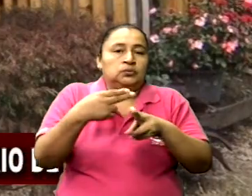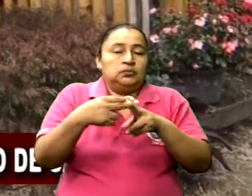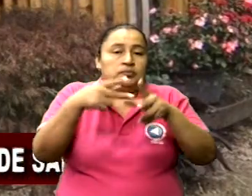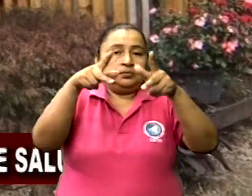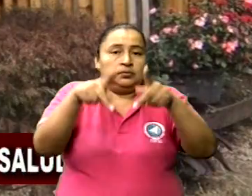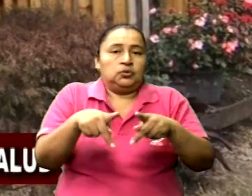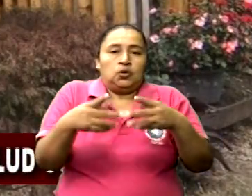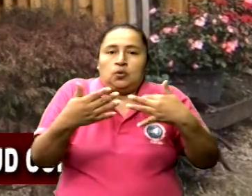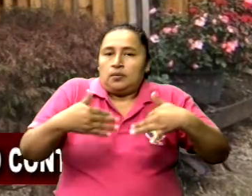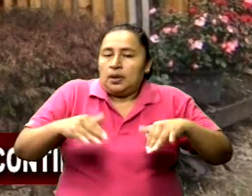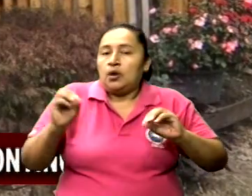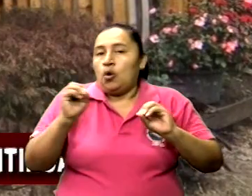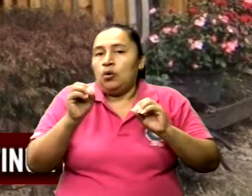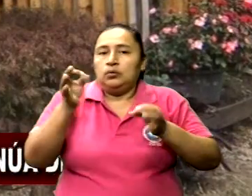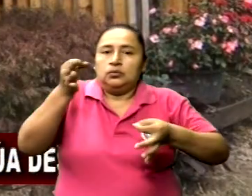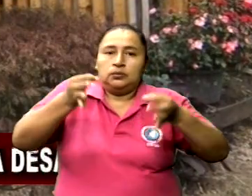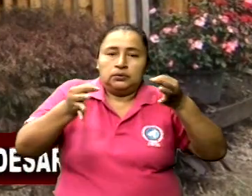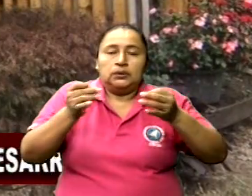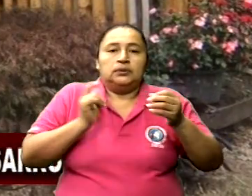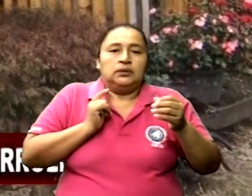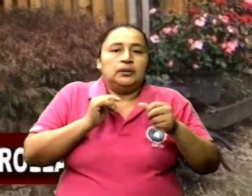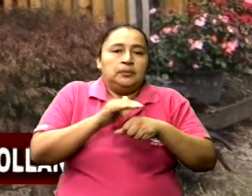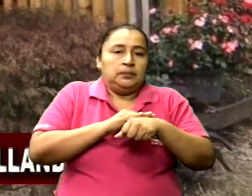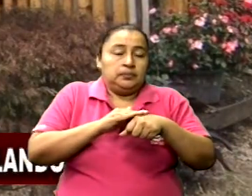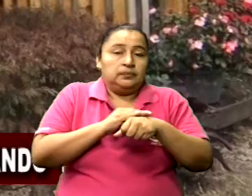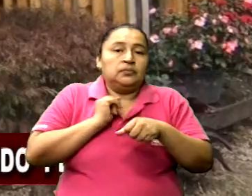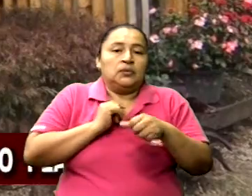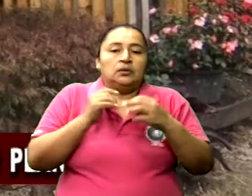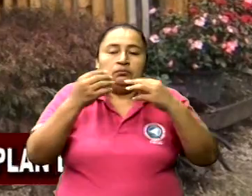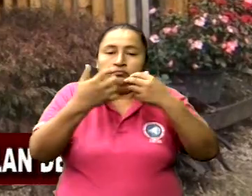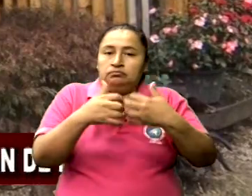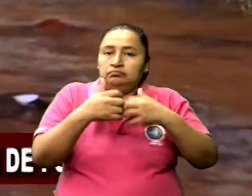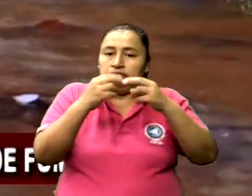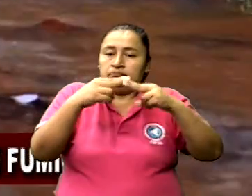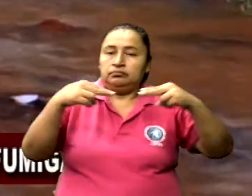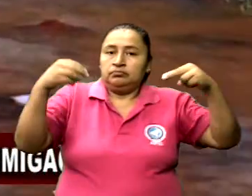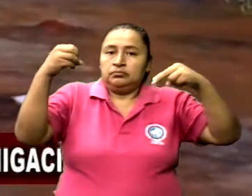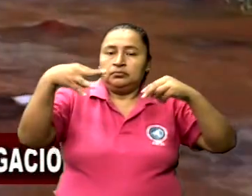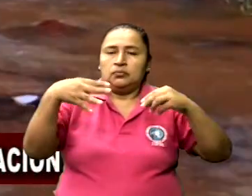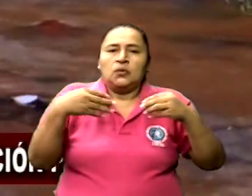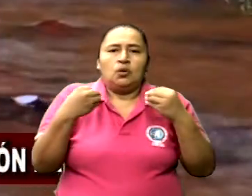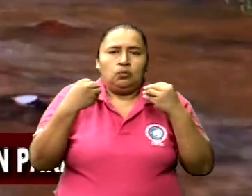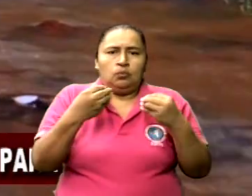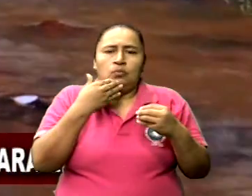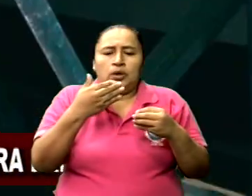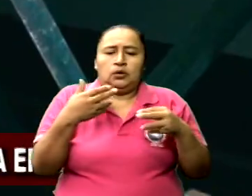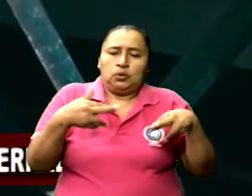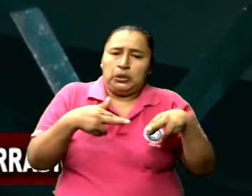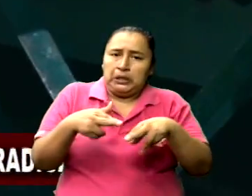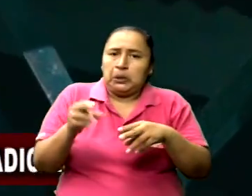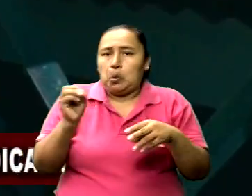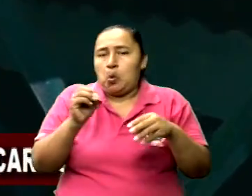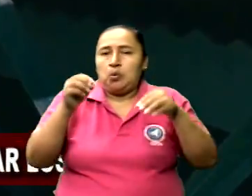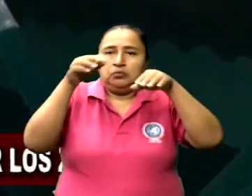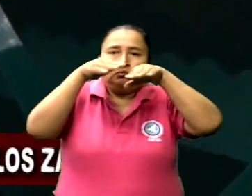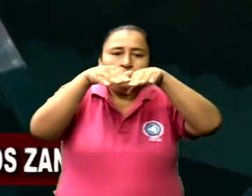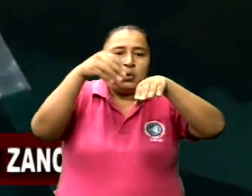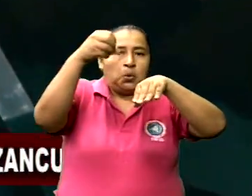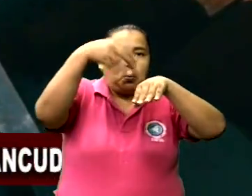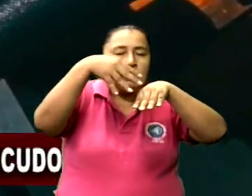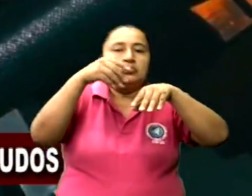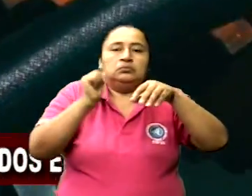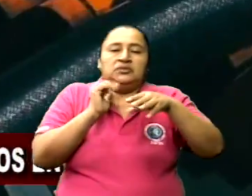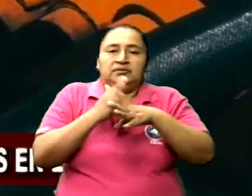personas naturales y jurídicas que invierten en sistemas de generación eléctrica con fuentes renovables para su autoconsumo.